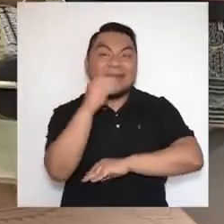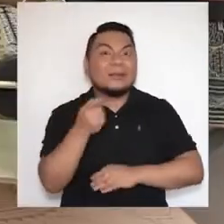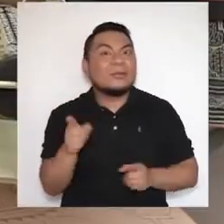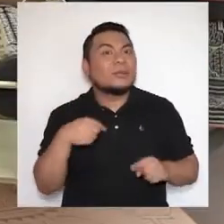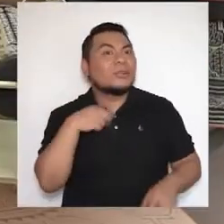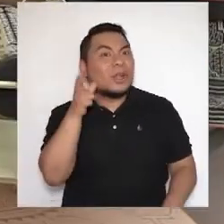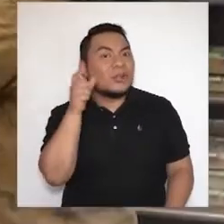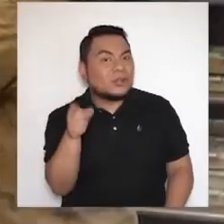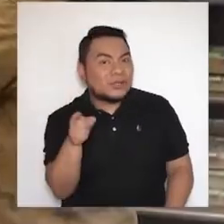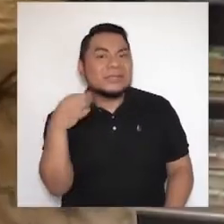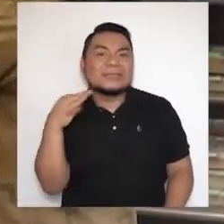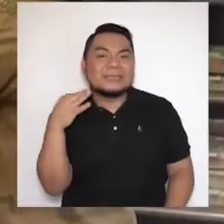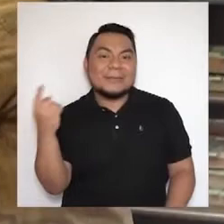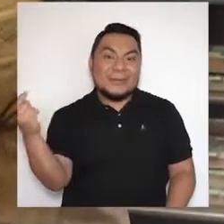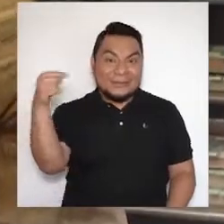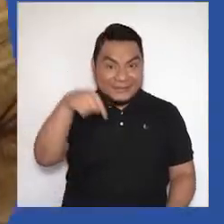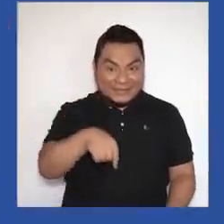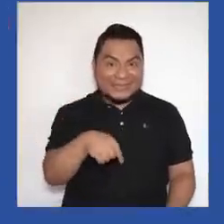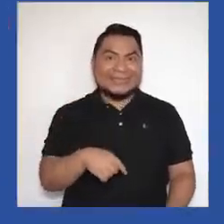escucha, siempre viene.